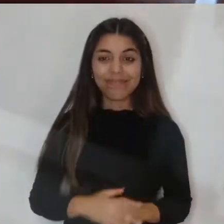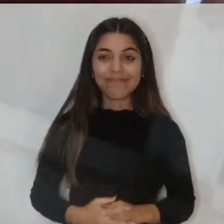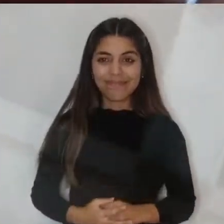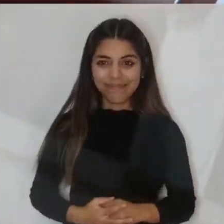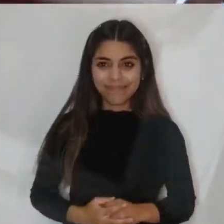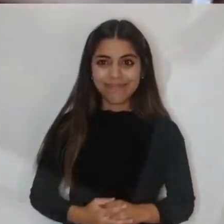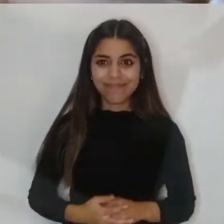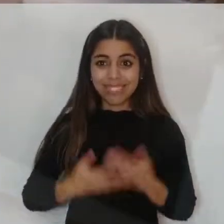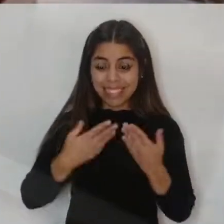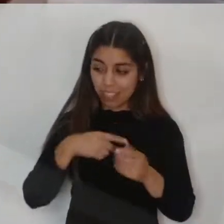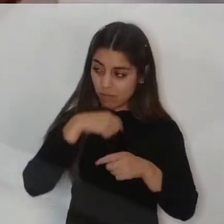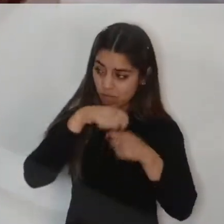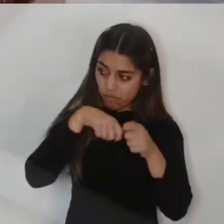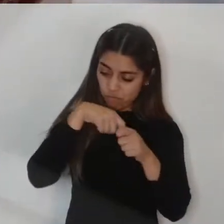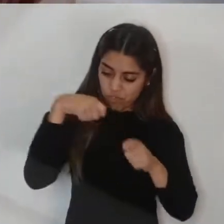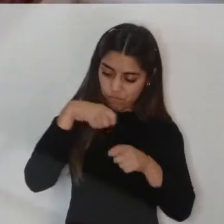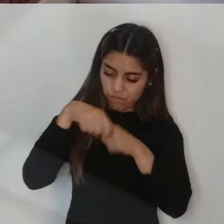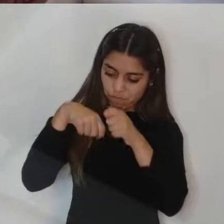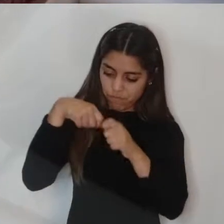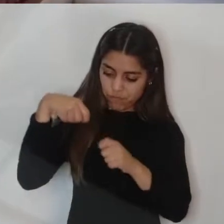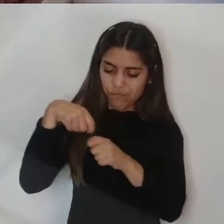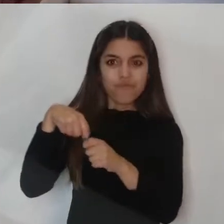Después uno llega, le hace nuditos aquí.